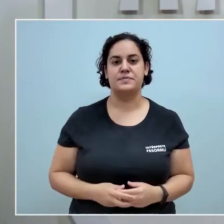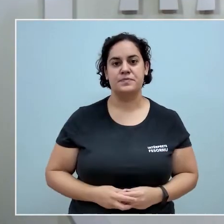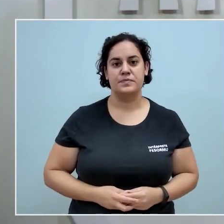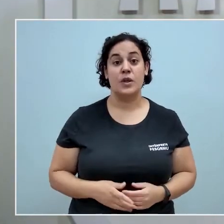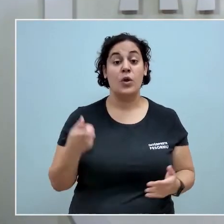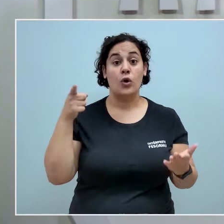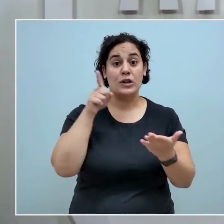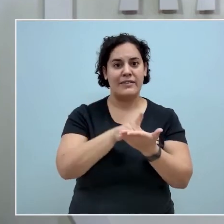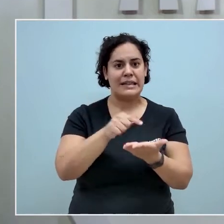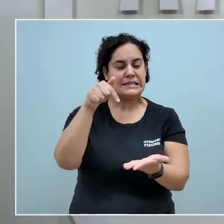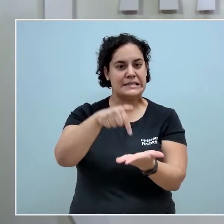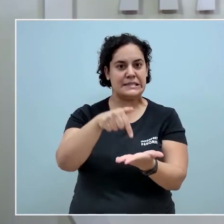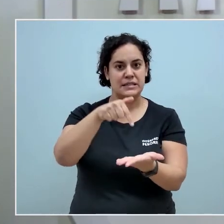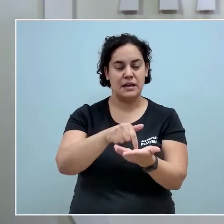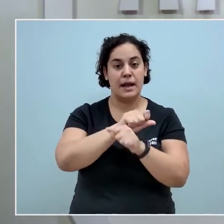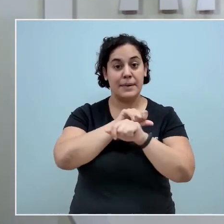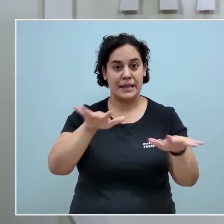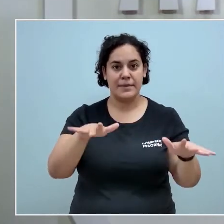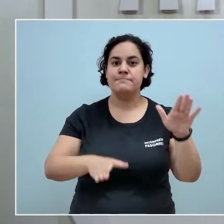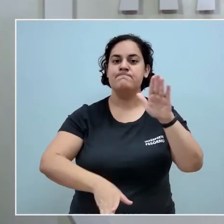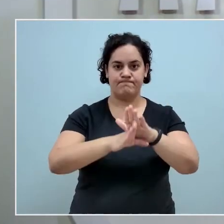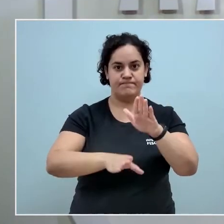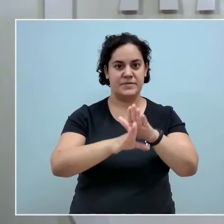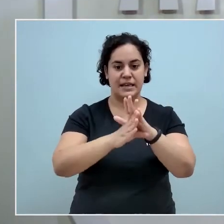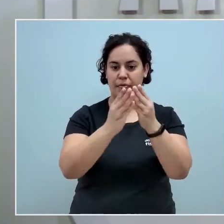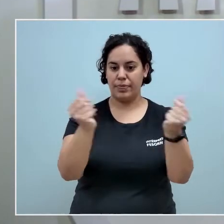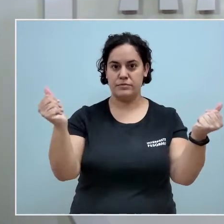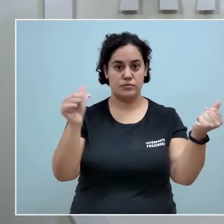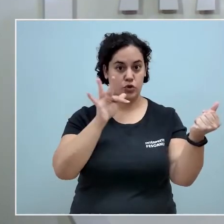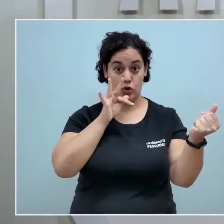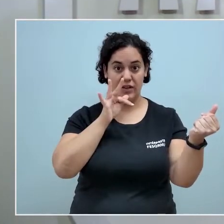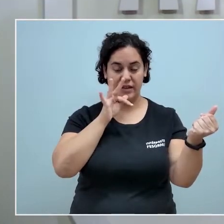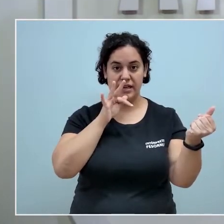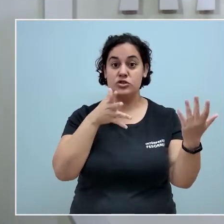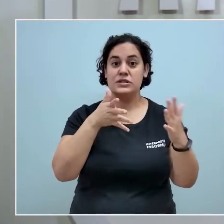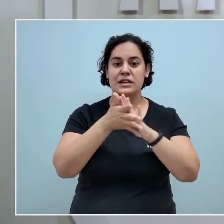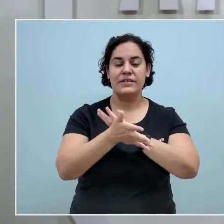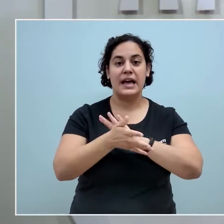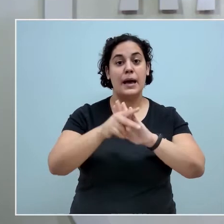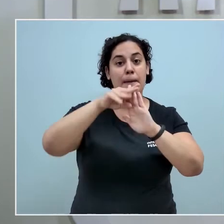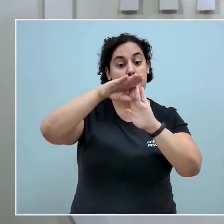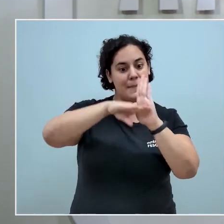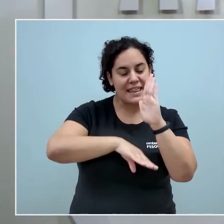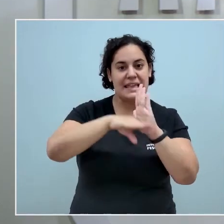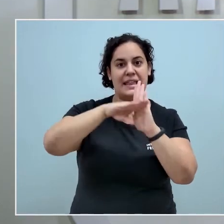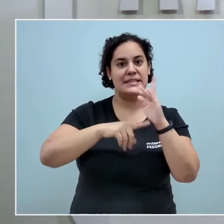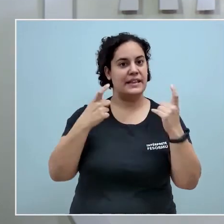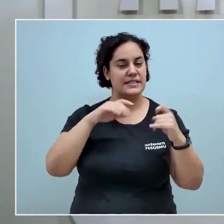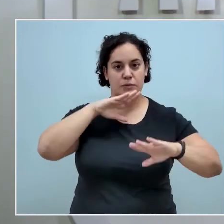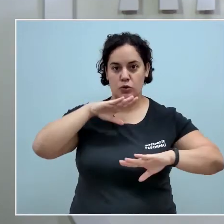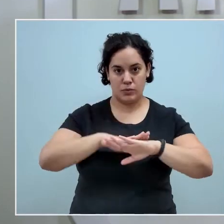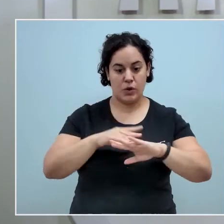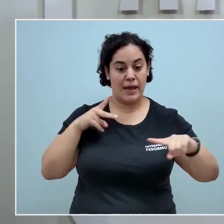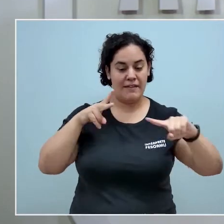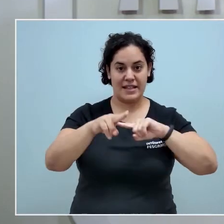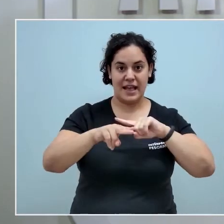más, insistimos en que la pandemia sigue entre nosotros, por lo que debemos cumplir con todas las medidas para protegernos del